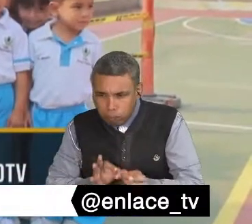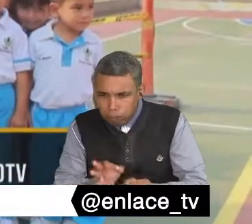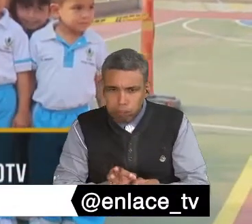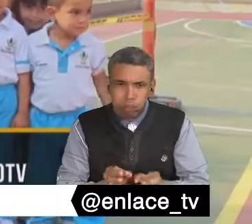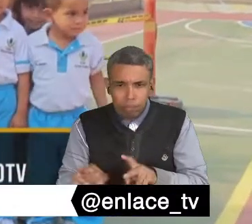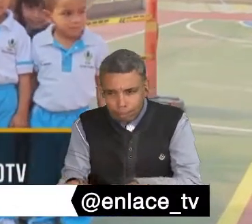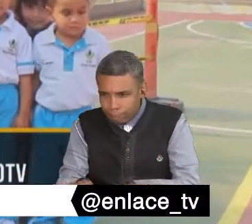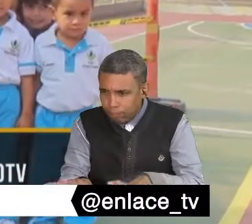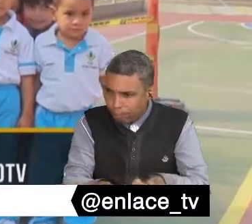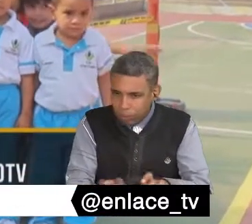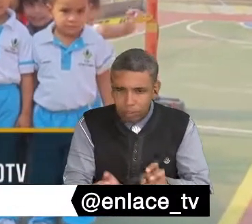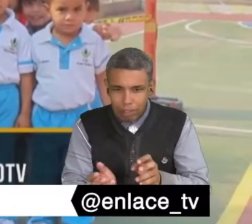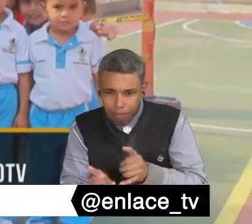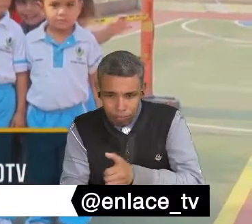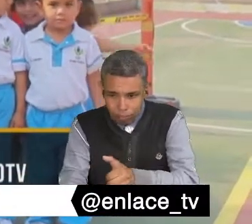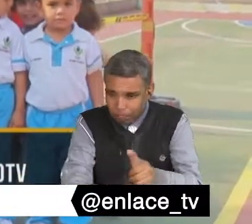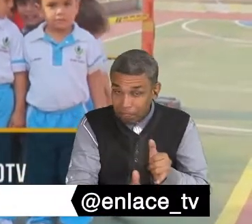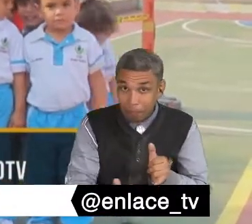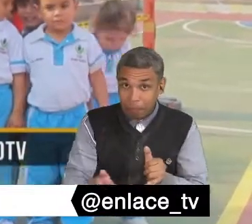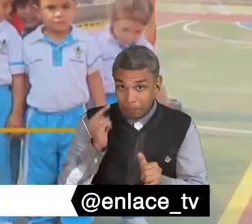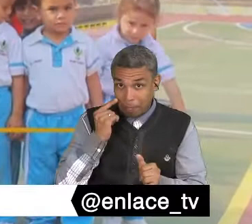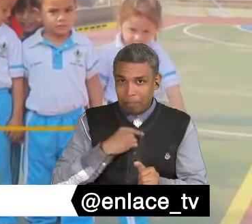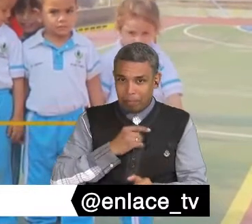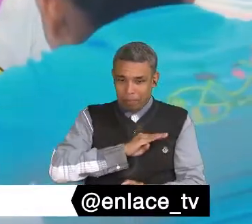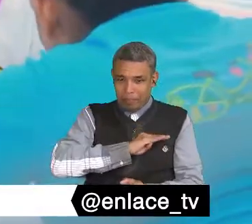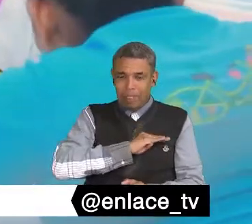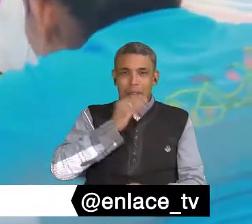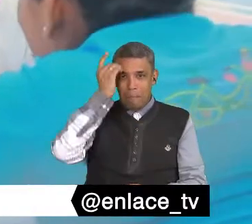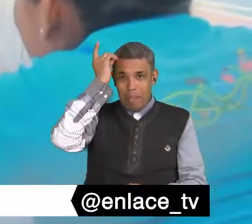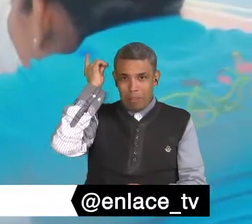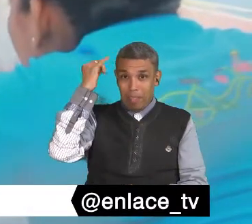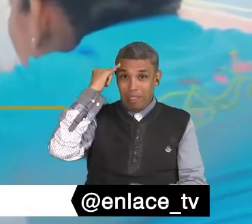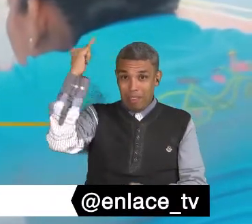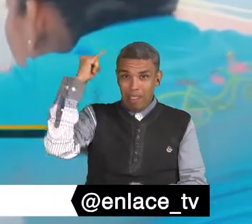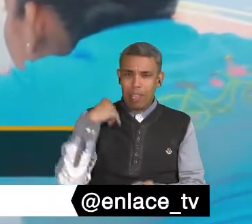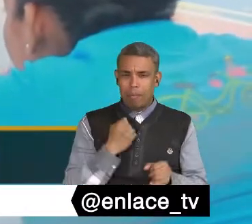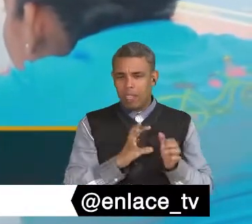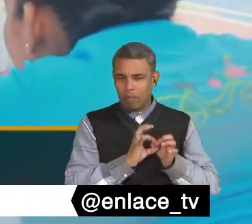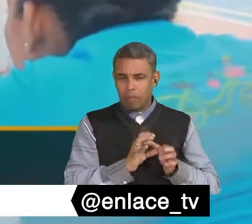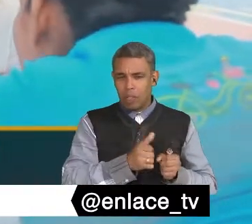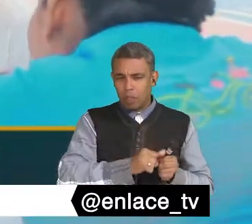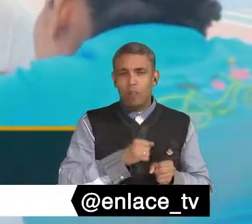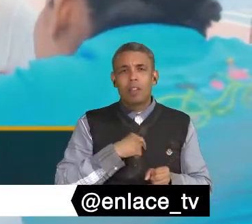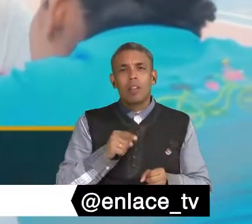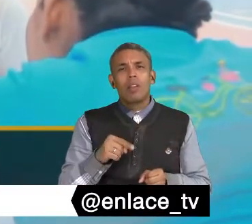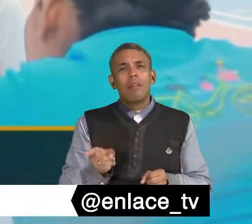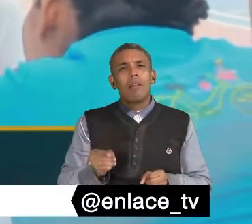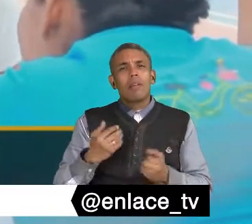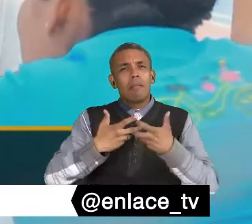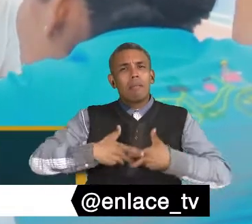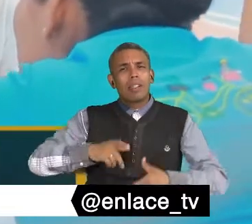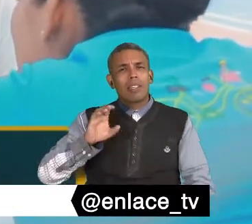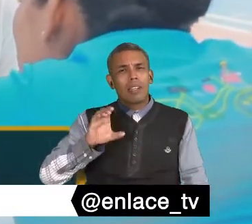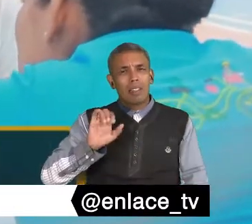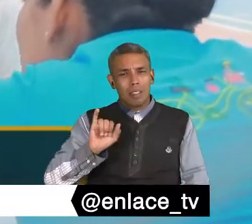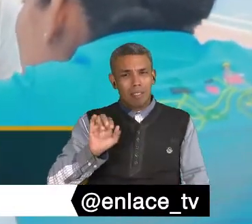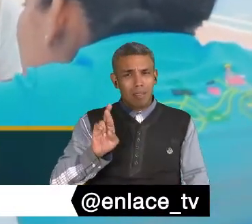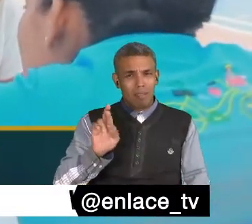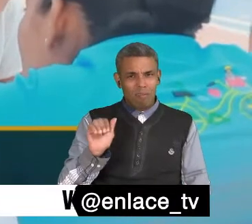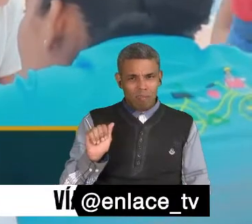esfuerzo interinstitucional conformado por la Alcaldía de Barranca Bermeja, Ecopetrol, La Cira Infantas y con el apoyo de líderes y la comunidad